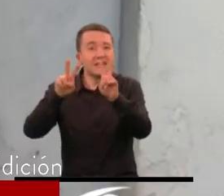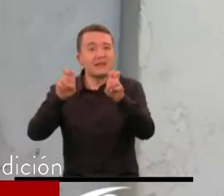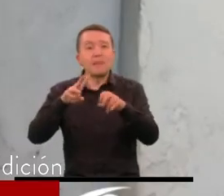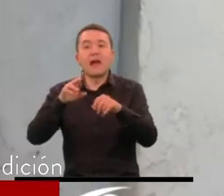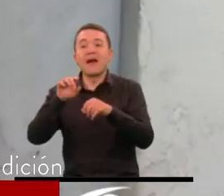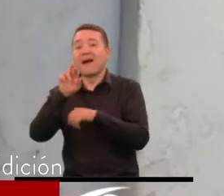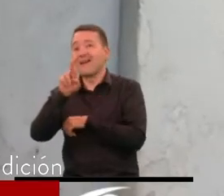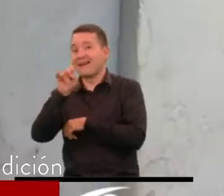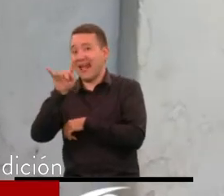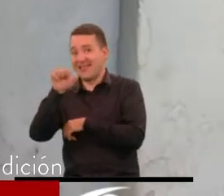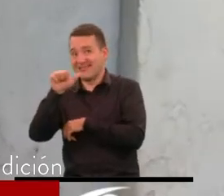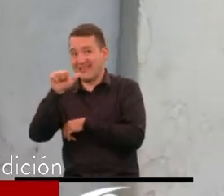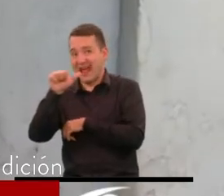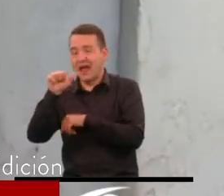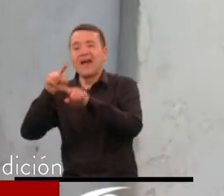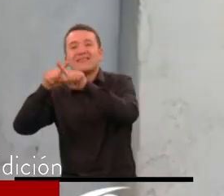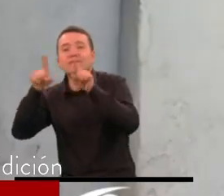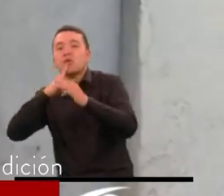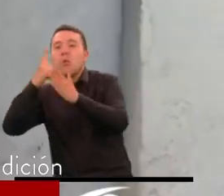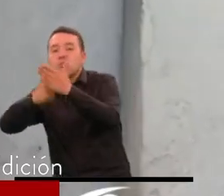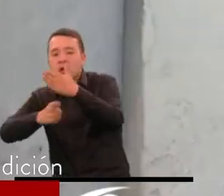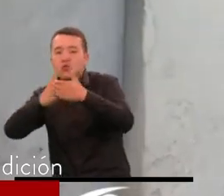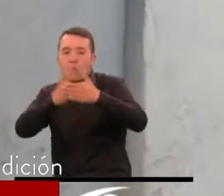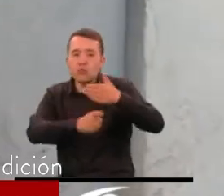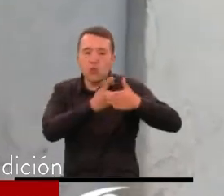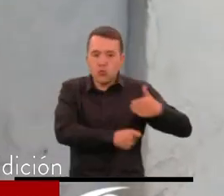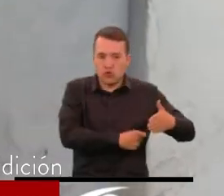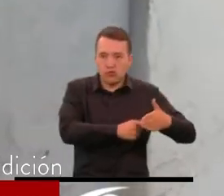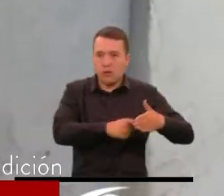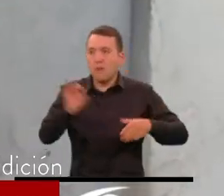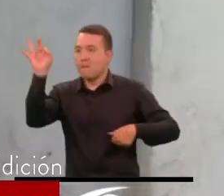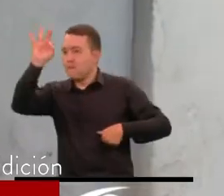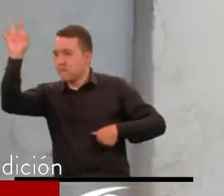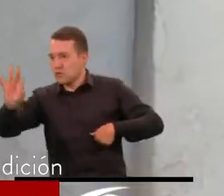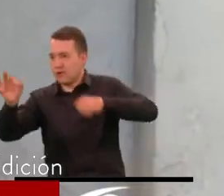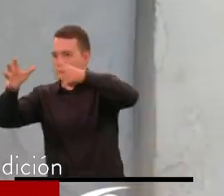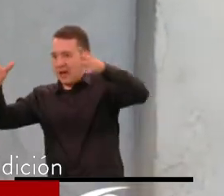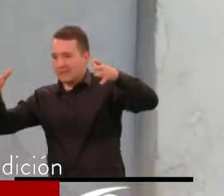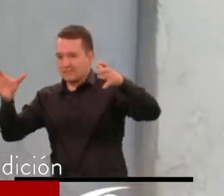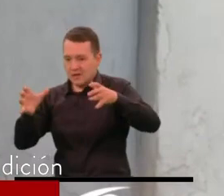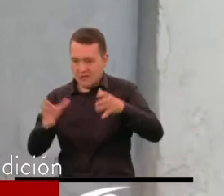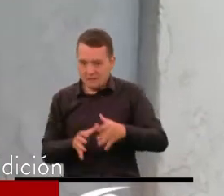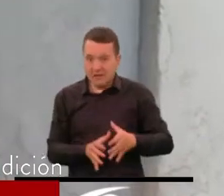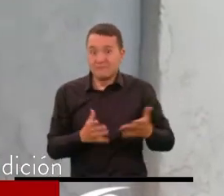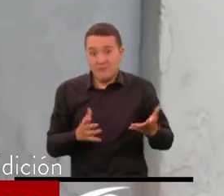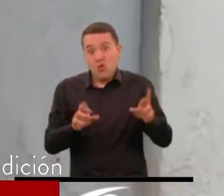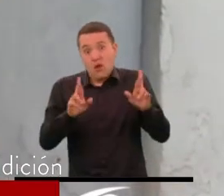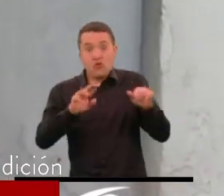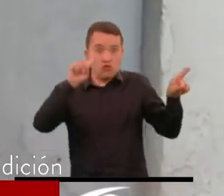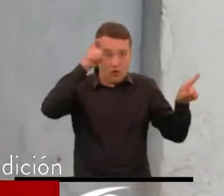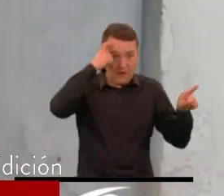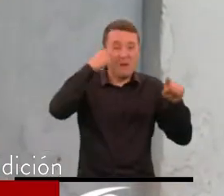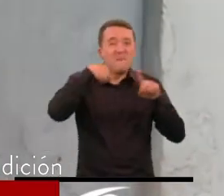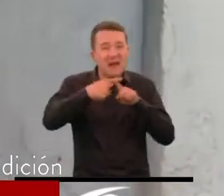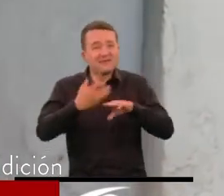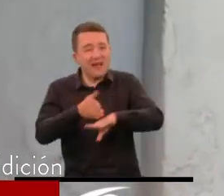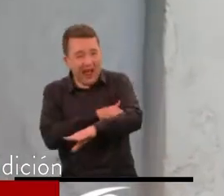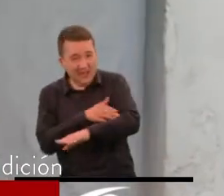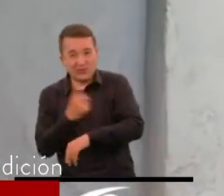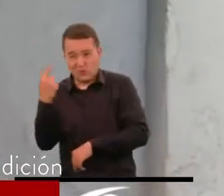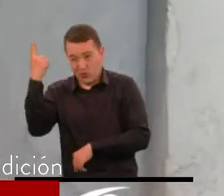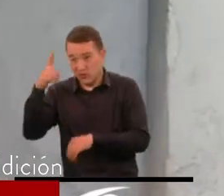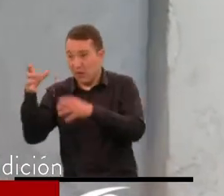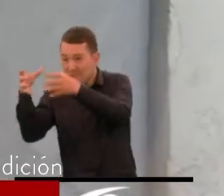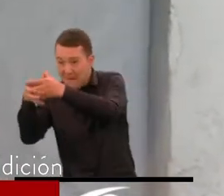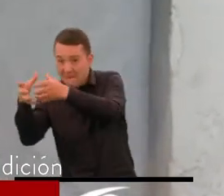renta cuente con el apoyo del gobierno nacional, pero también con todas las bancadas parlamentarias que en el pasado la han apoyado y